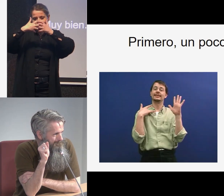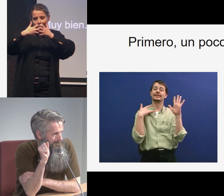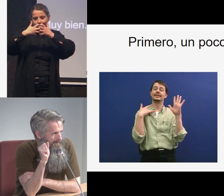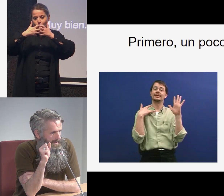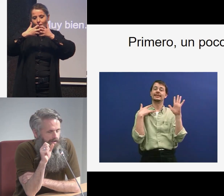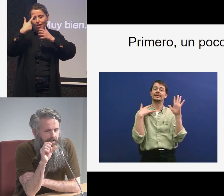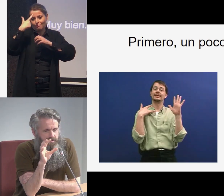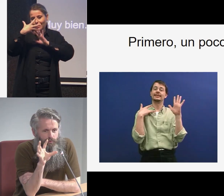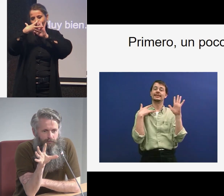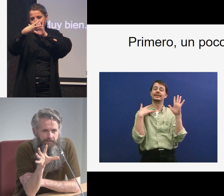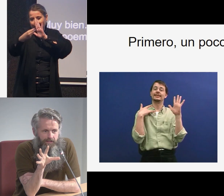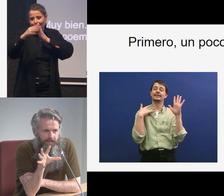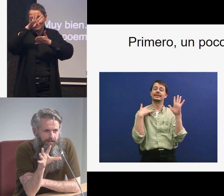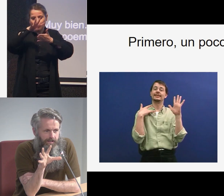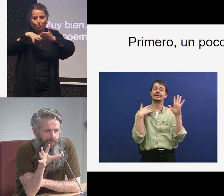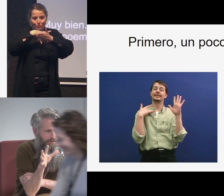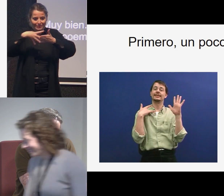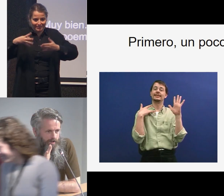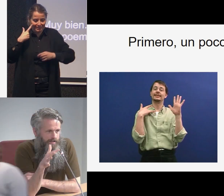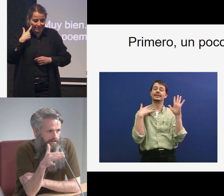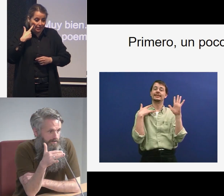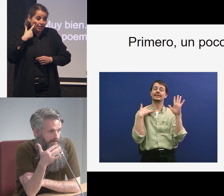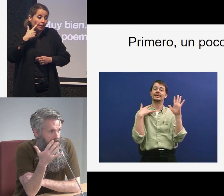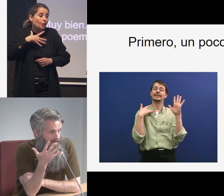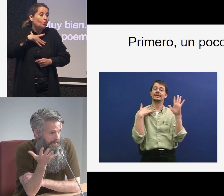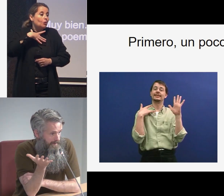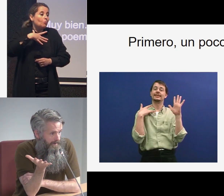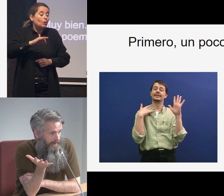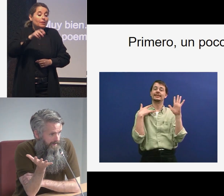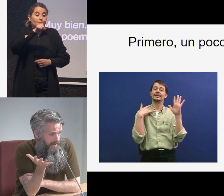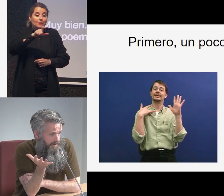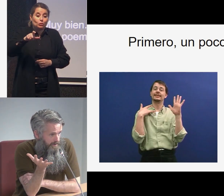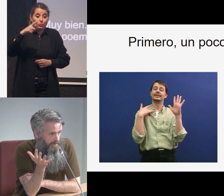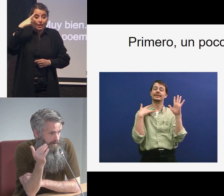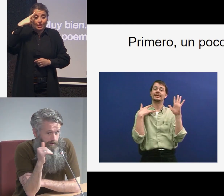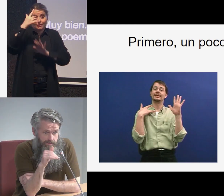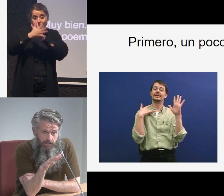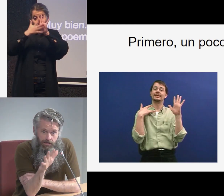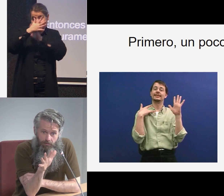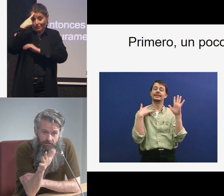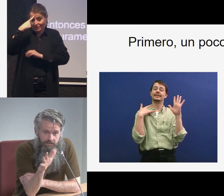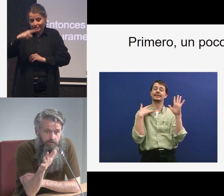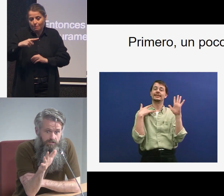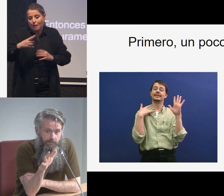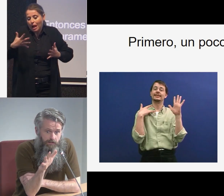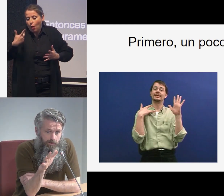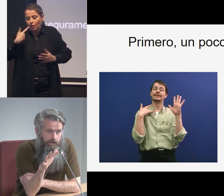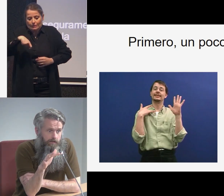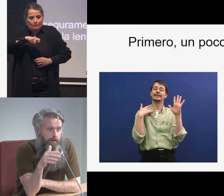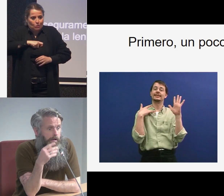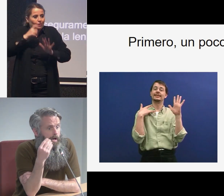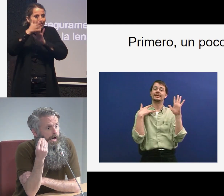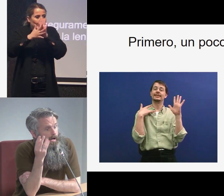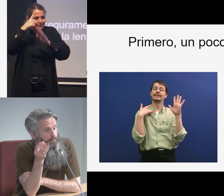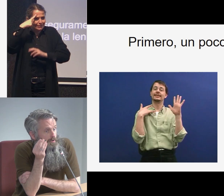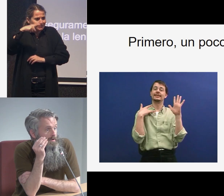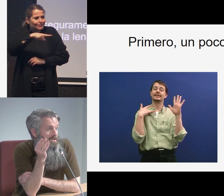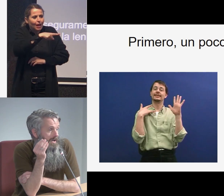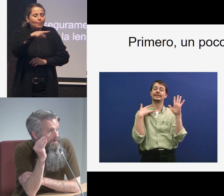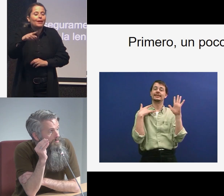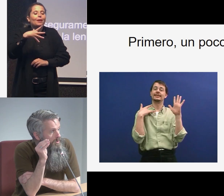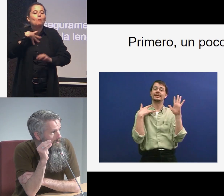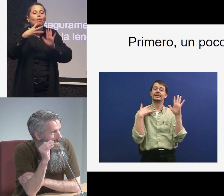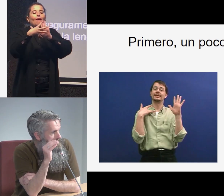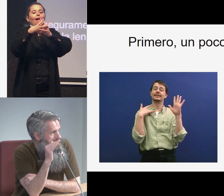poema. Seguramente las personas que saben lengua de signos, aunque sea la lengua de signos española, han